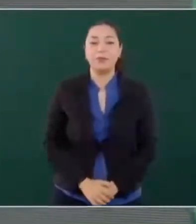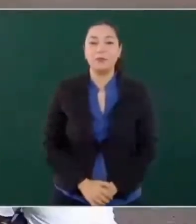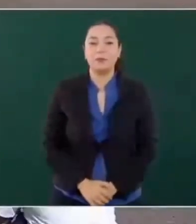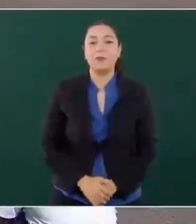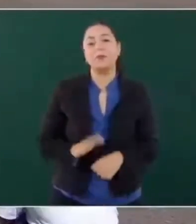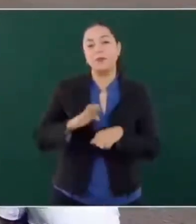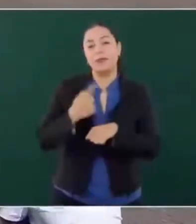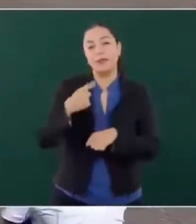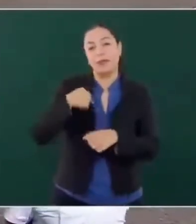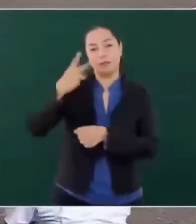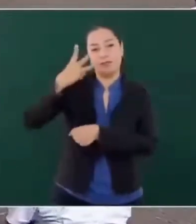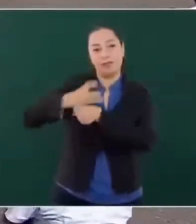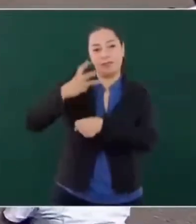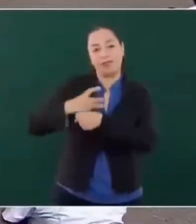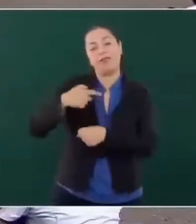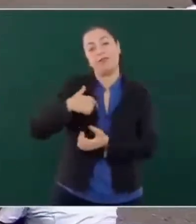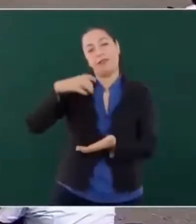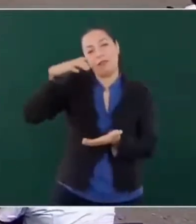Porque la tercera fue la vencida.